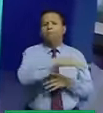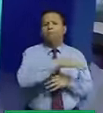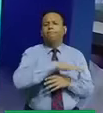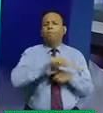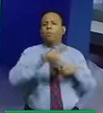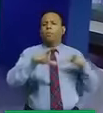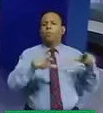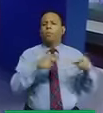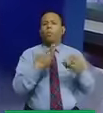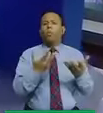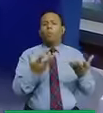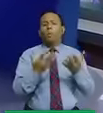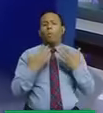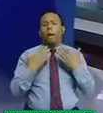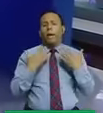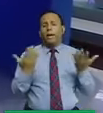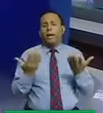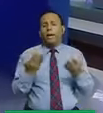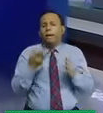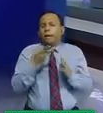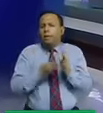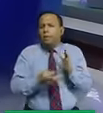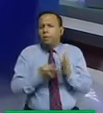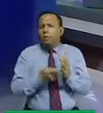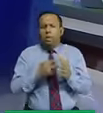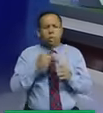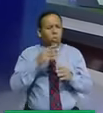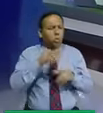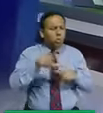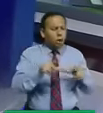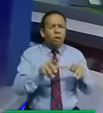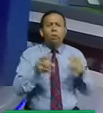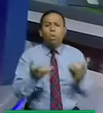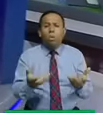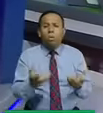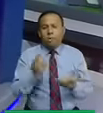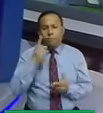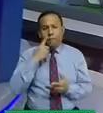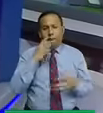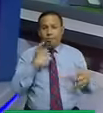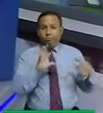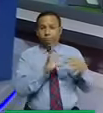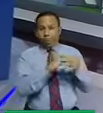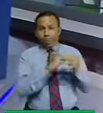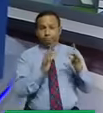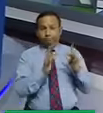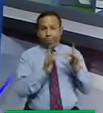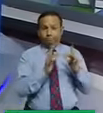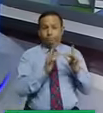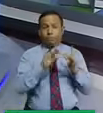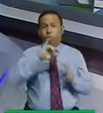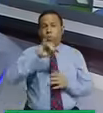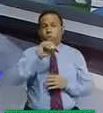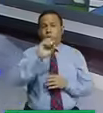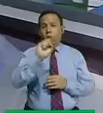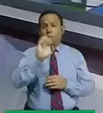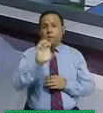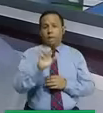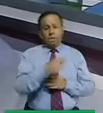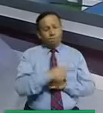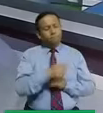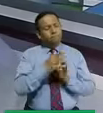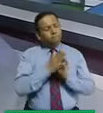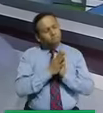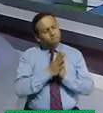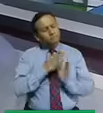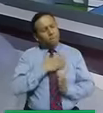sector de Guayaquil. Para conocer exactamente en dónde ocurrió este hecho, nos enlazamos con José Morales. Mi querido José, por favor,